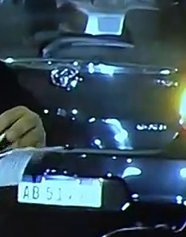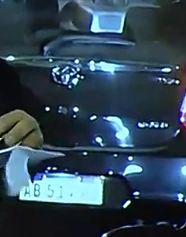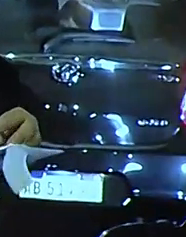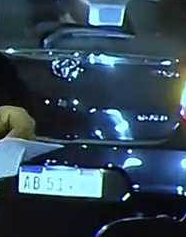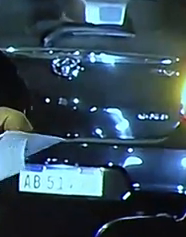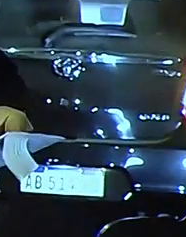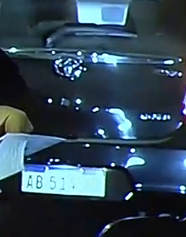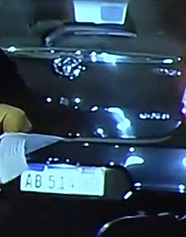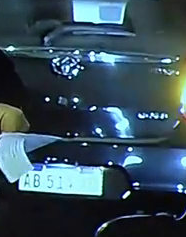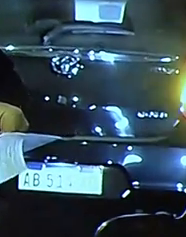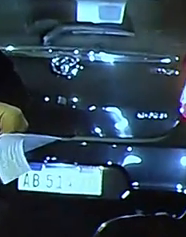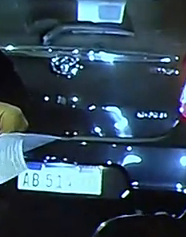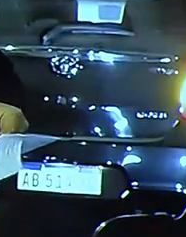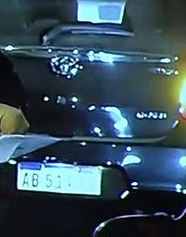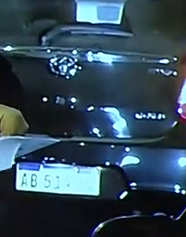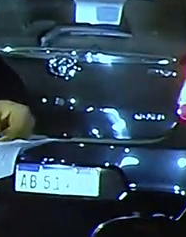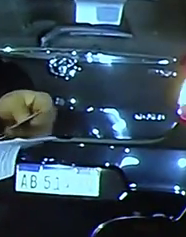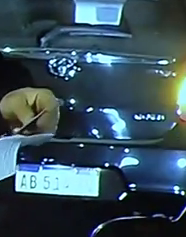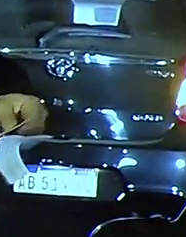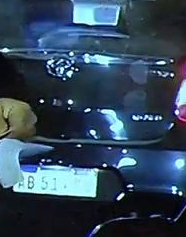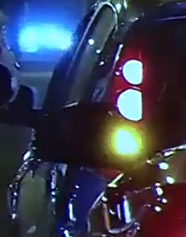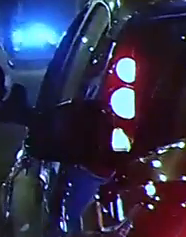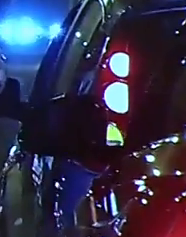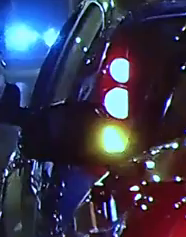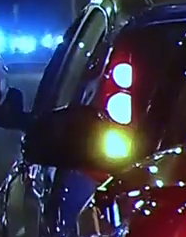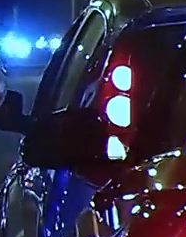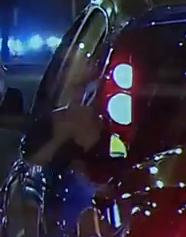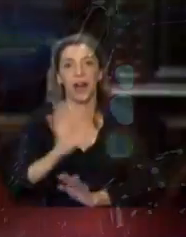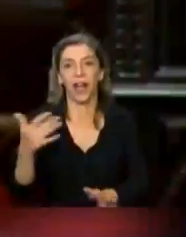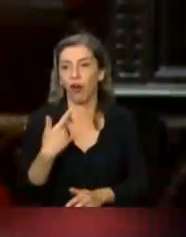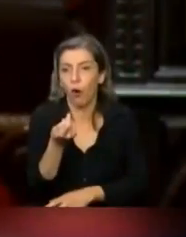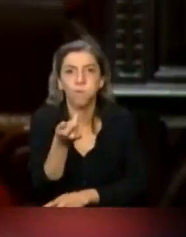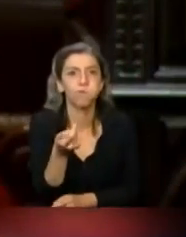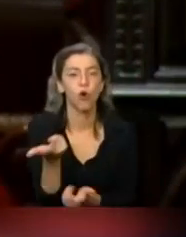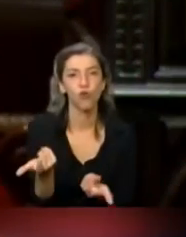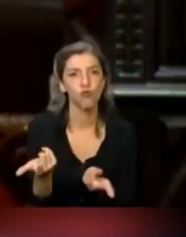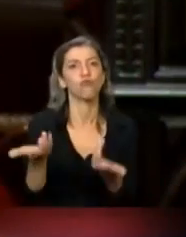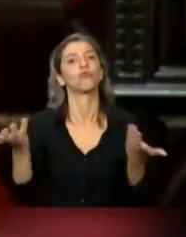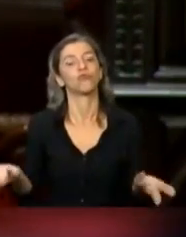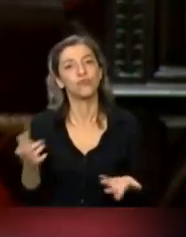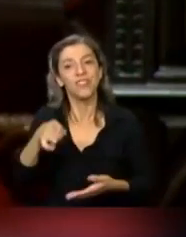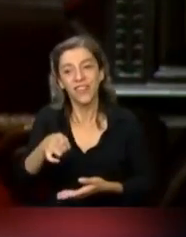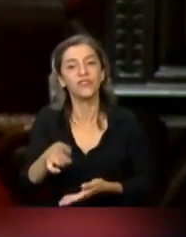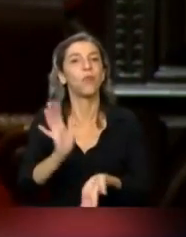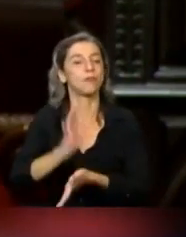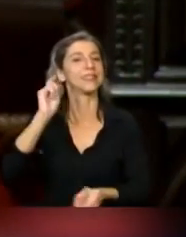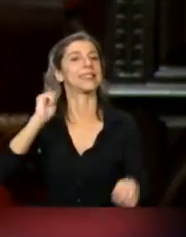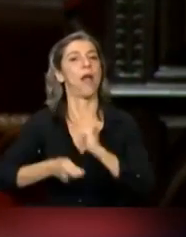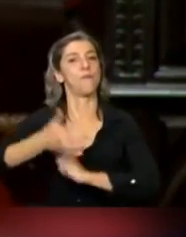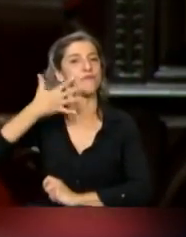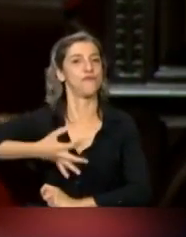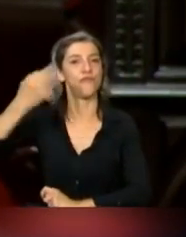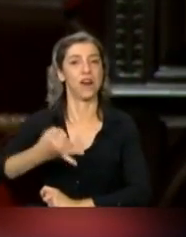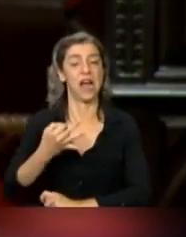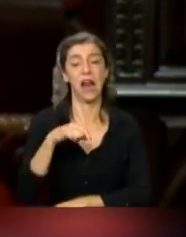votó en contra de la normativa y explicaba por qué. Estimados, cambiar para que nada cambie significa